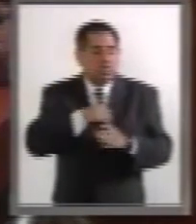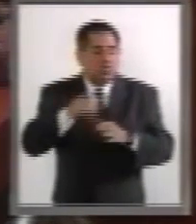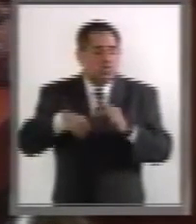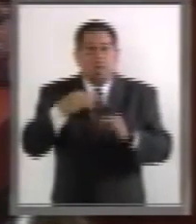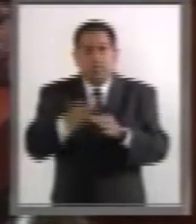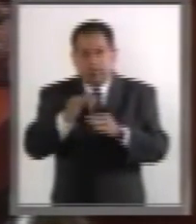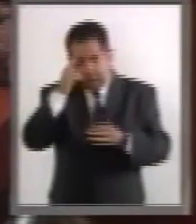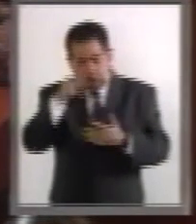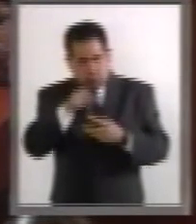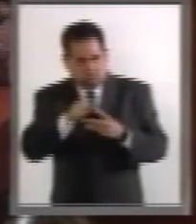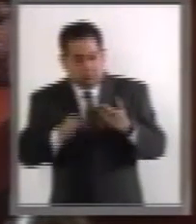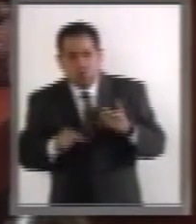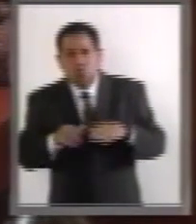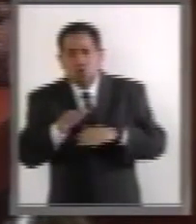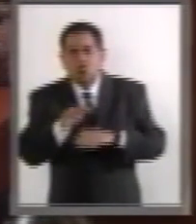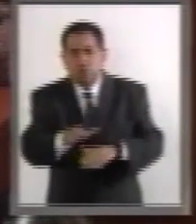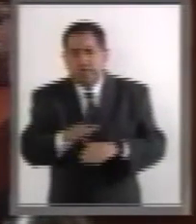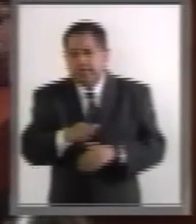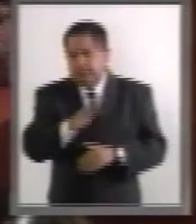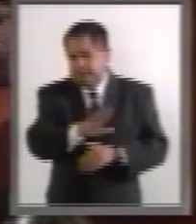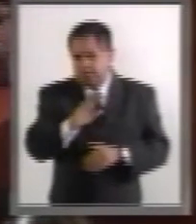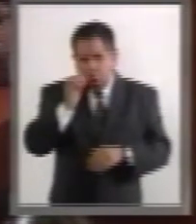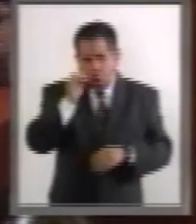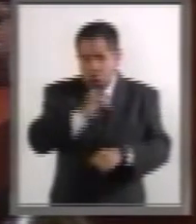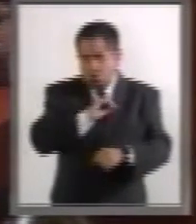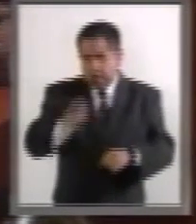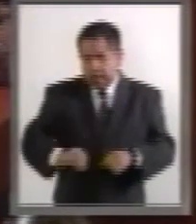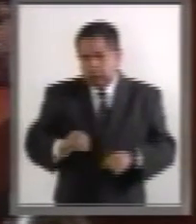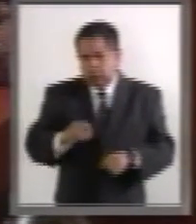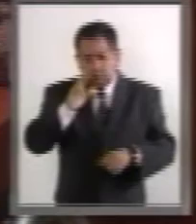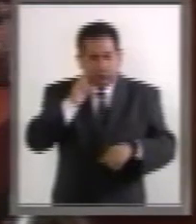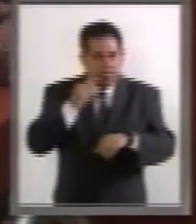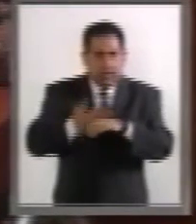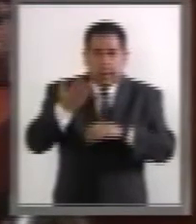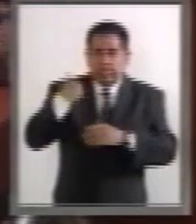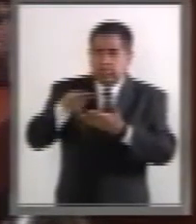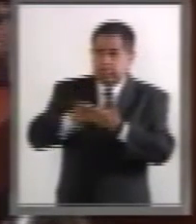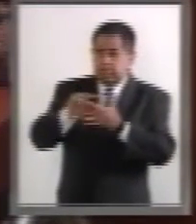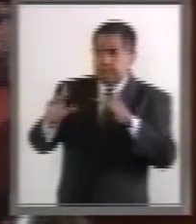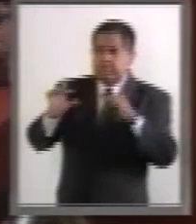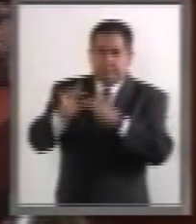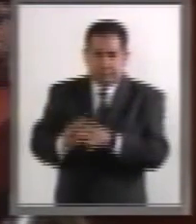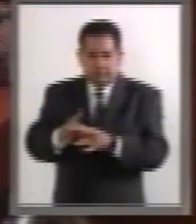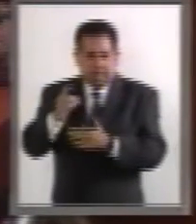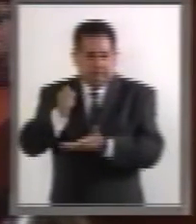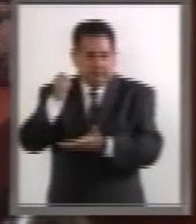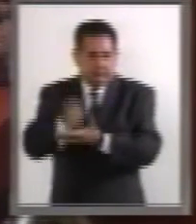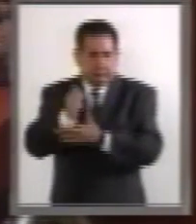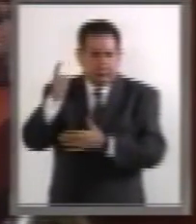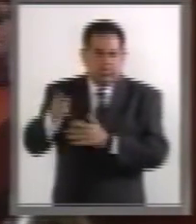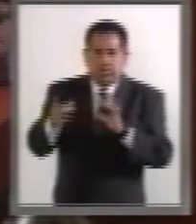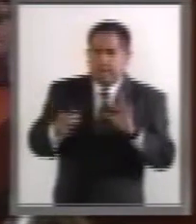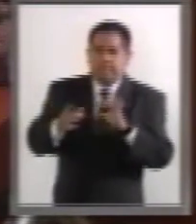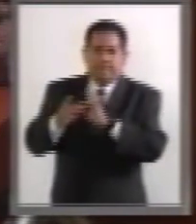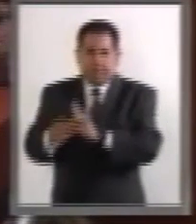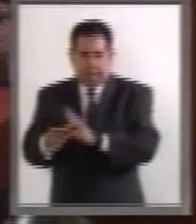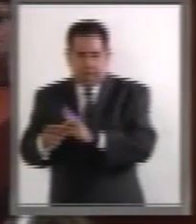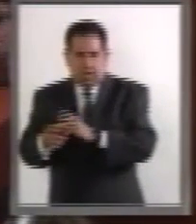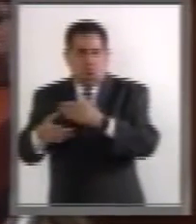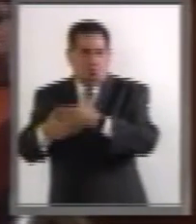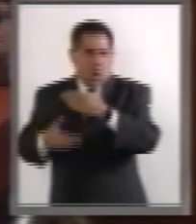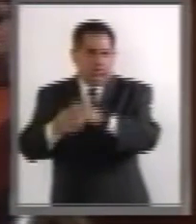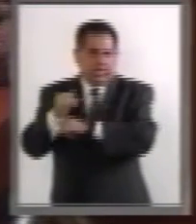de México con respecto a sus obligaciones contraídas en virtud de la aprobación de nuestra vinculación con la